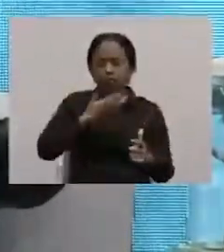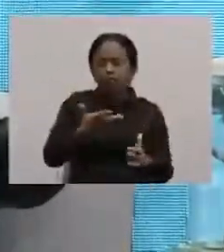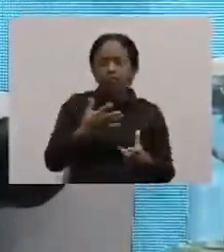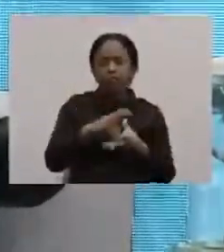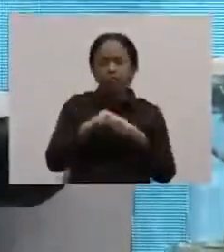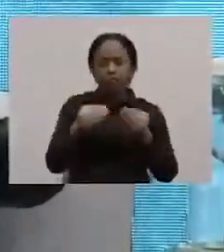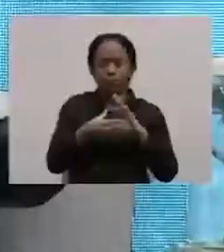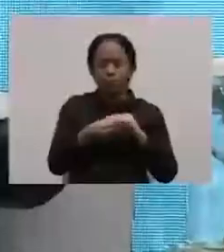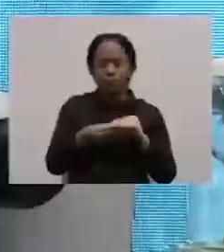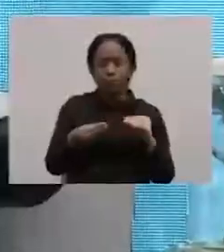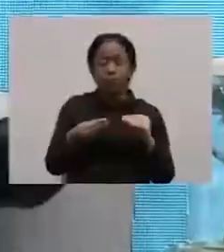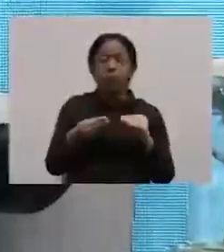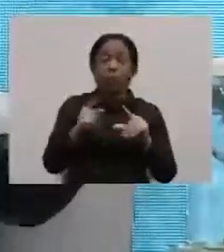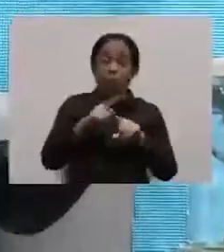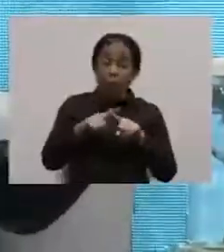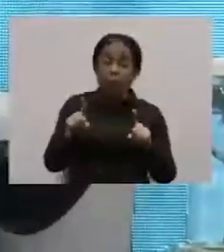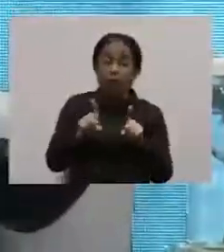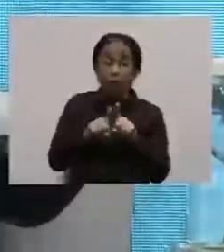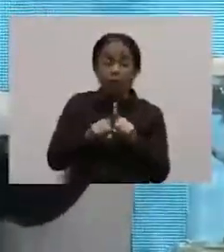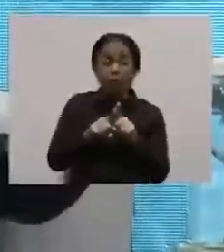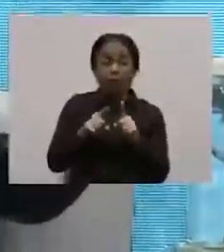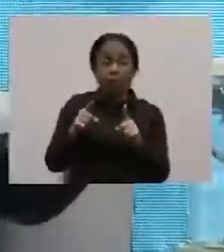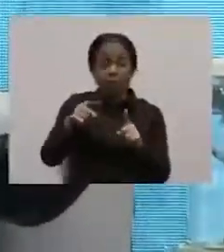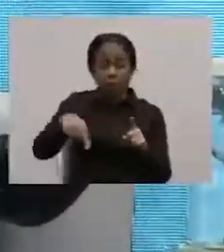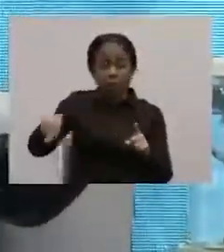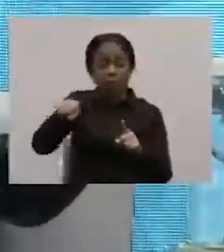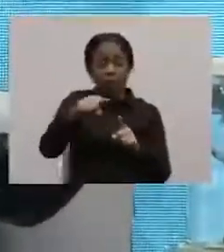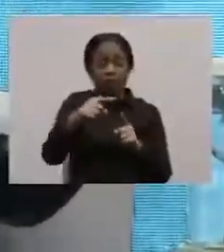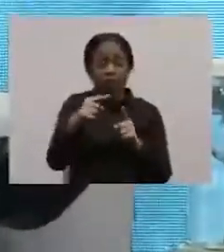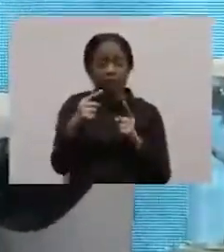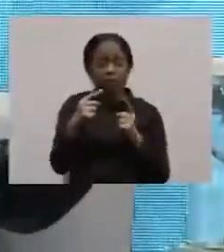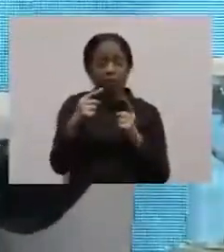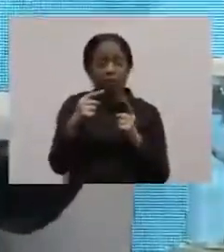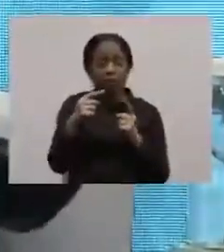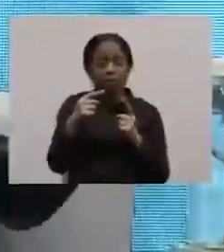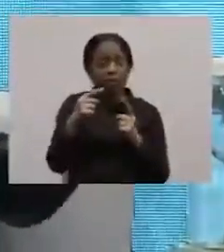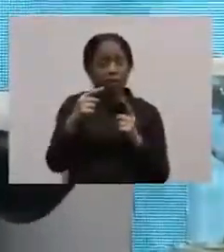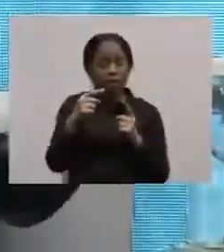tienen que hacer el rol del emisor, del receptor,